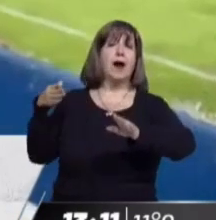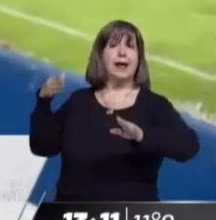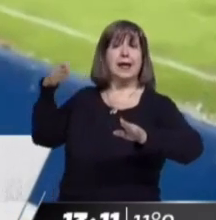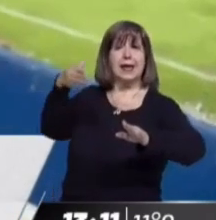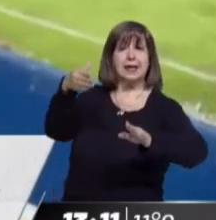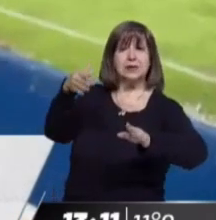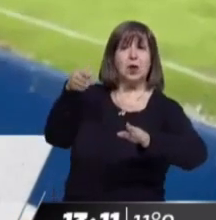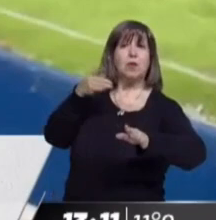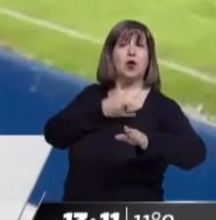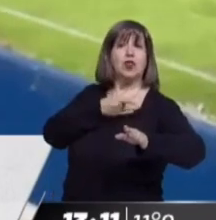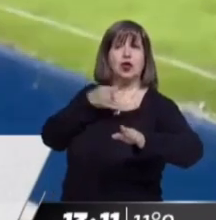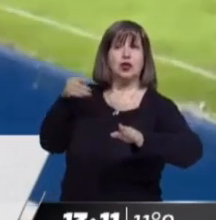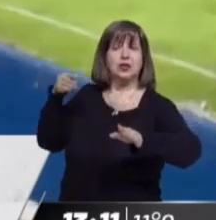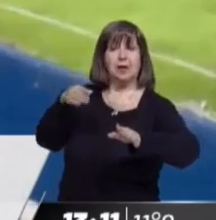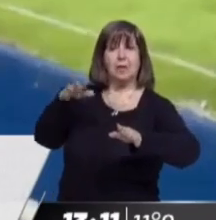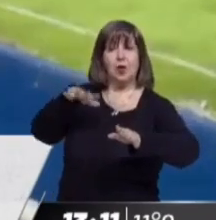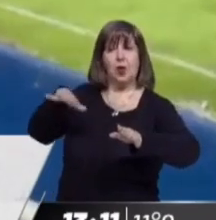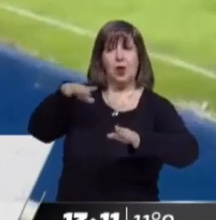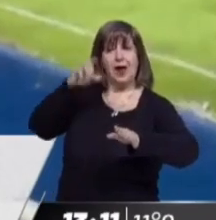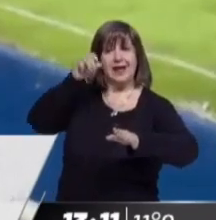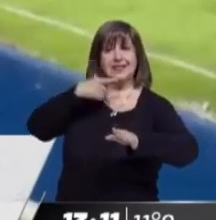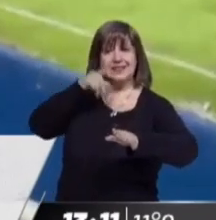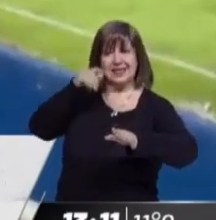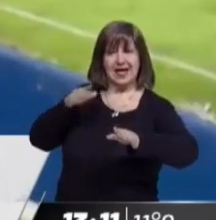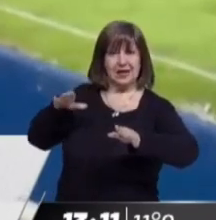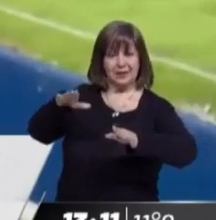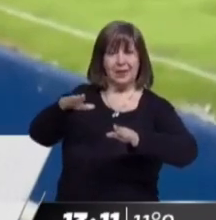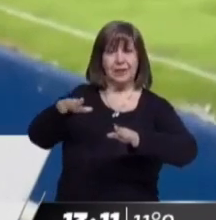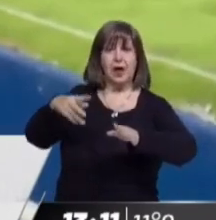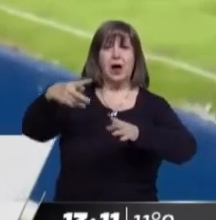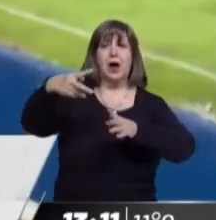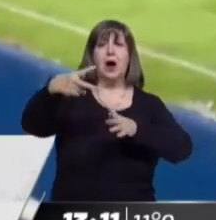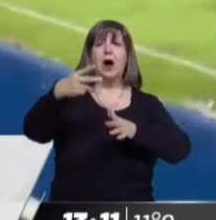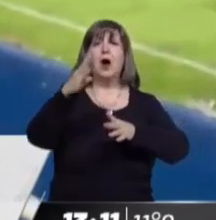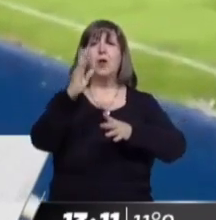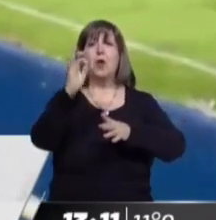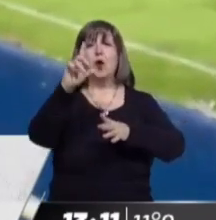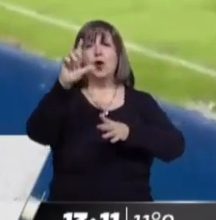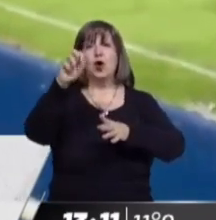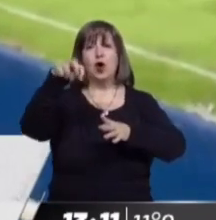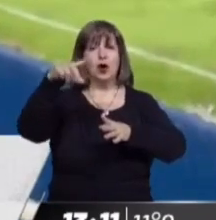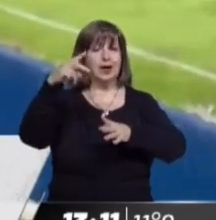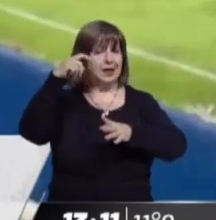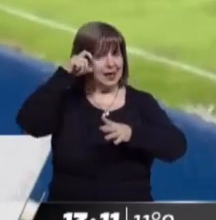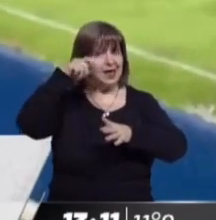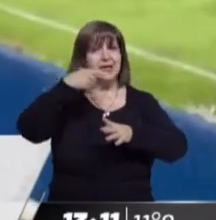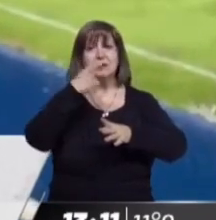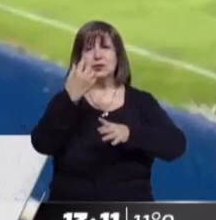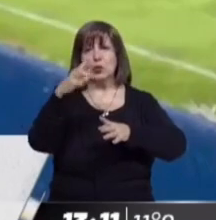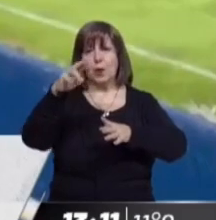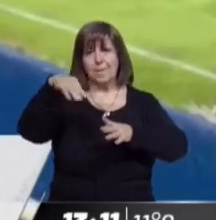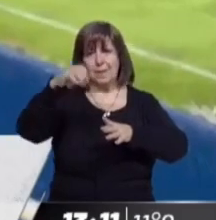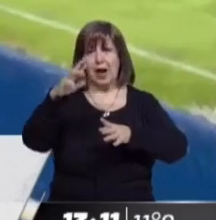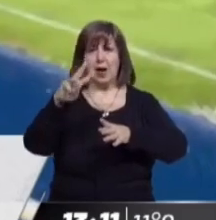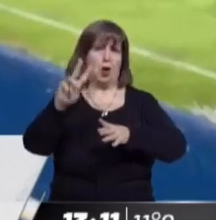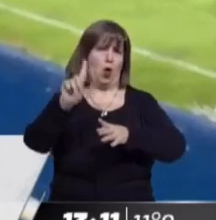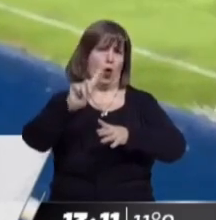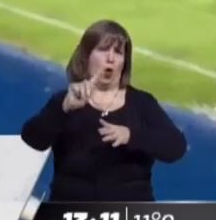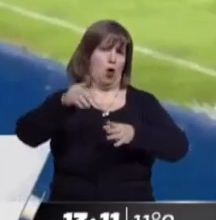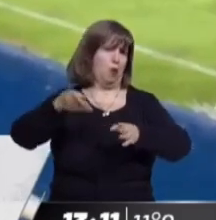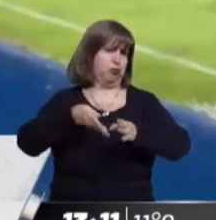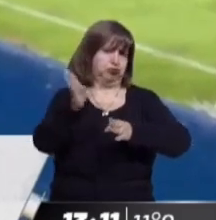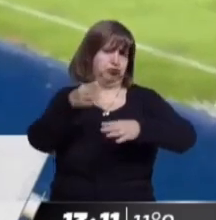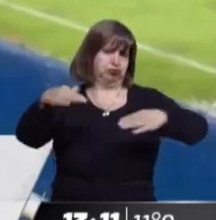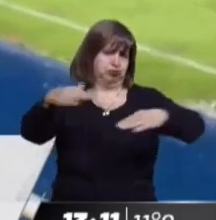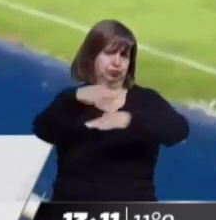por por la parte este del estadio no se corta bulón sunmer eh Hay transitabilidad tranquila y